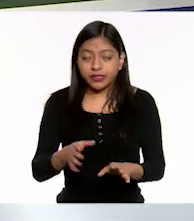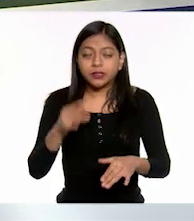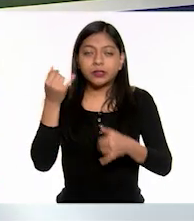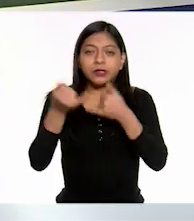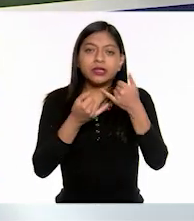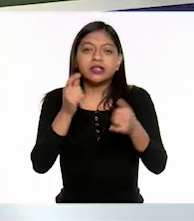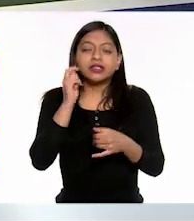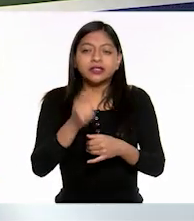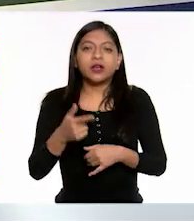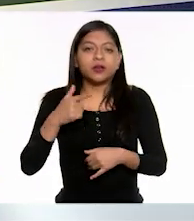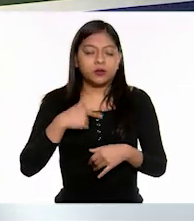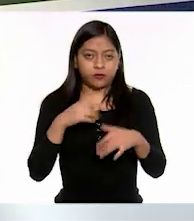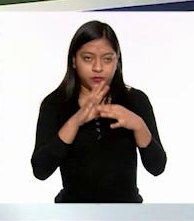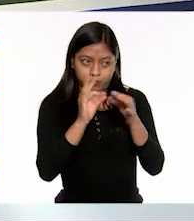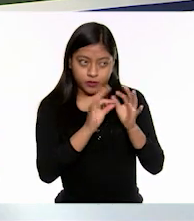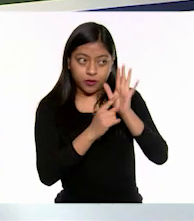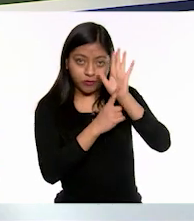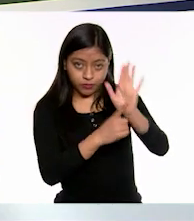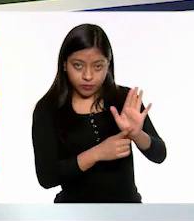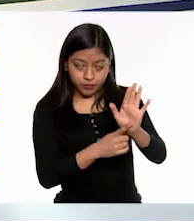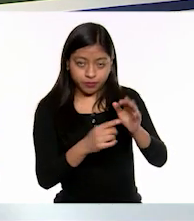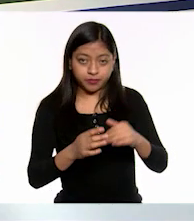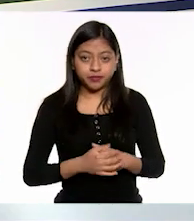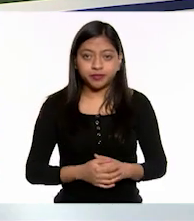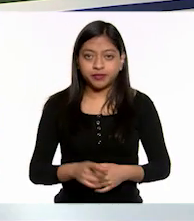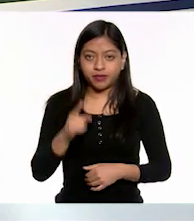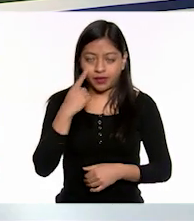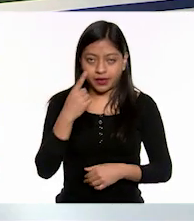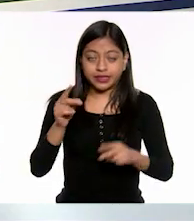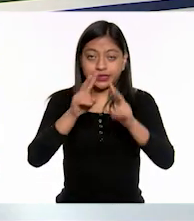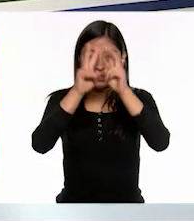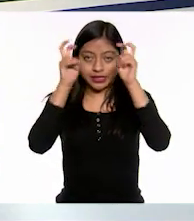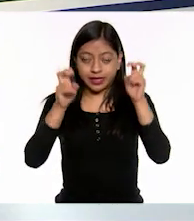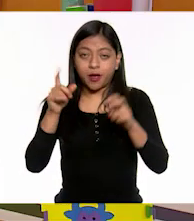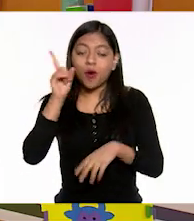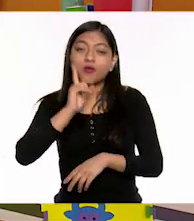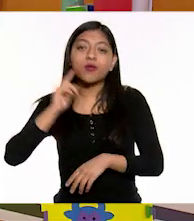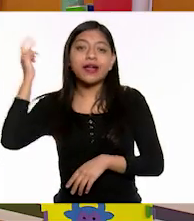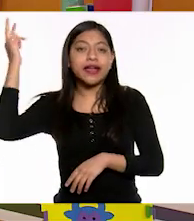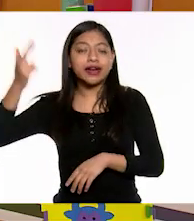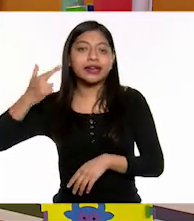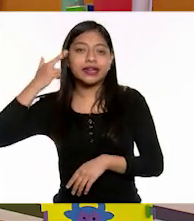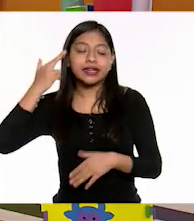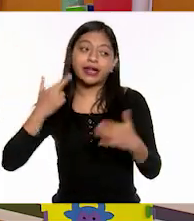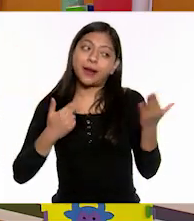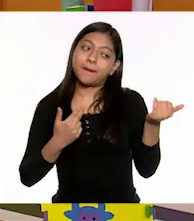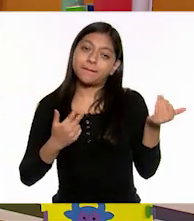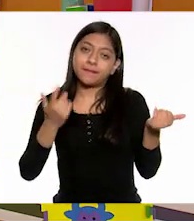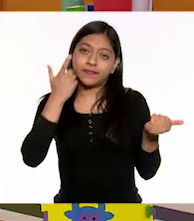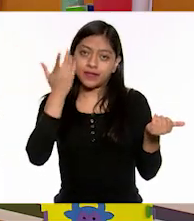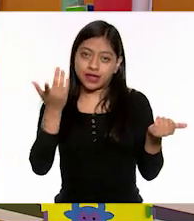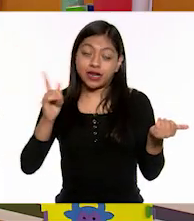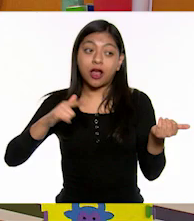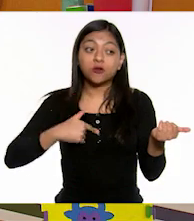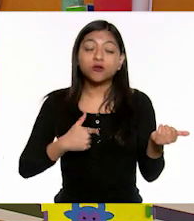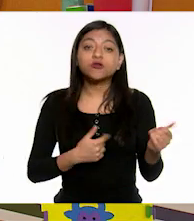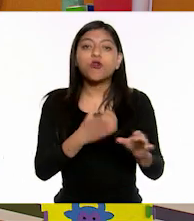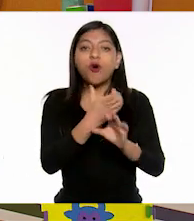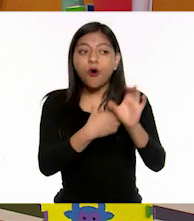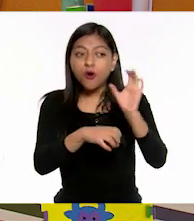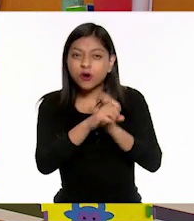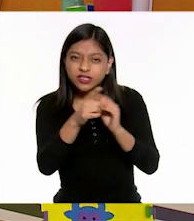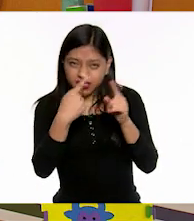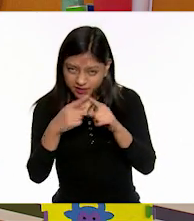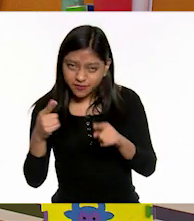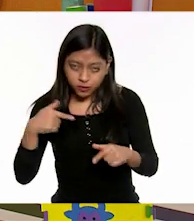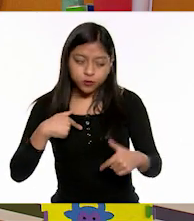como te lo voy a enseñar vamos a el título va a ser la reina pide entonces yo te voy a pedir algunos objetos del reino yo soy